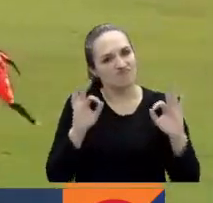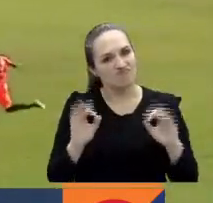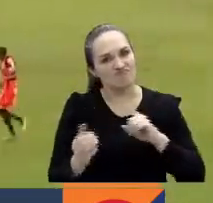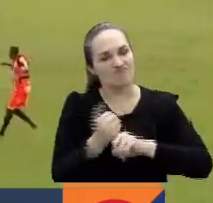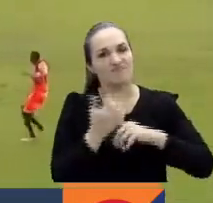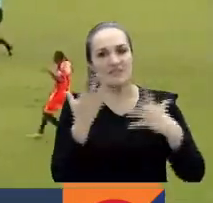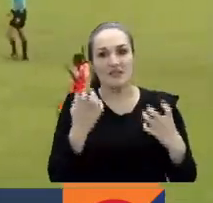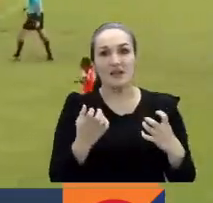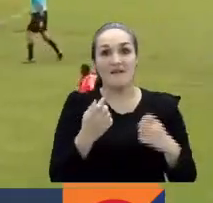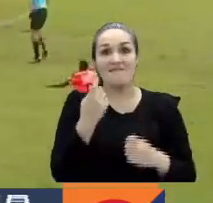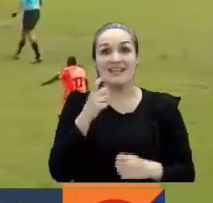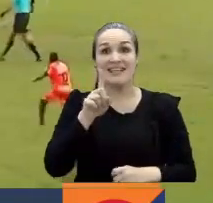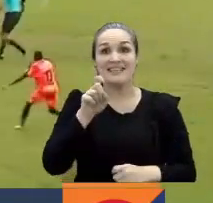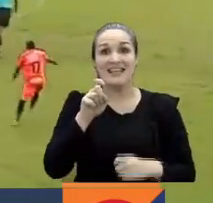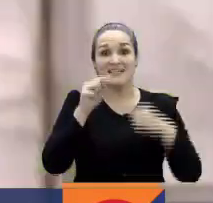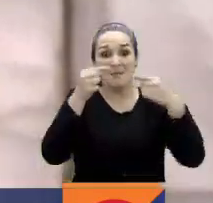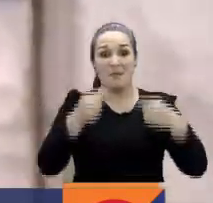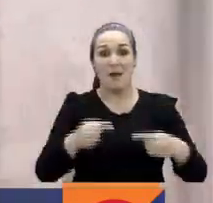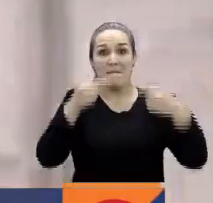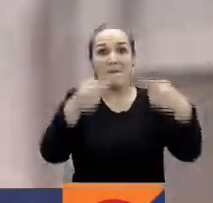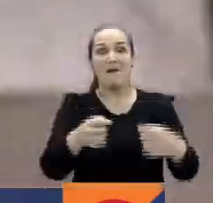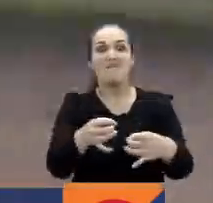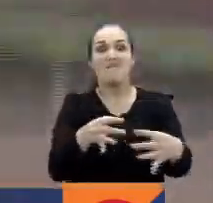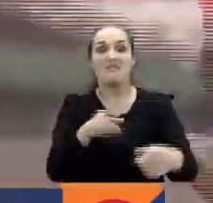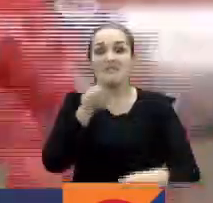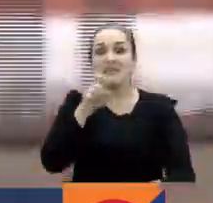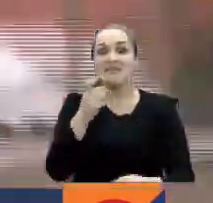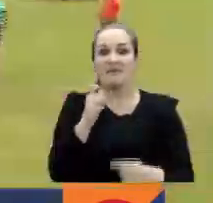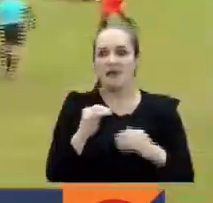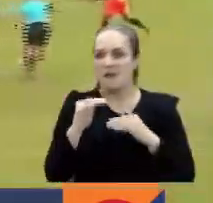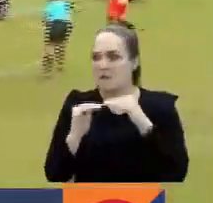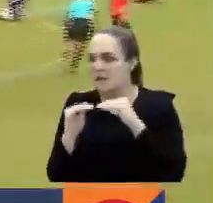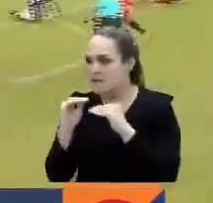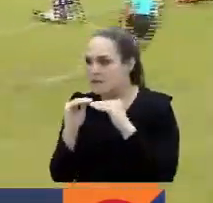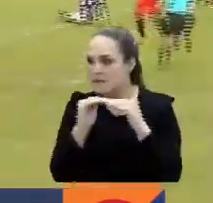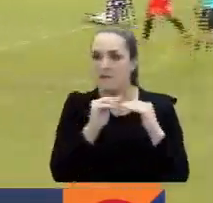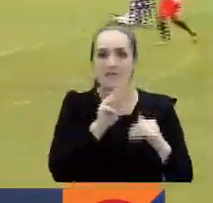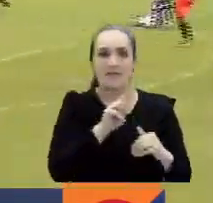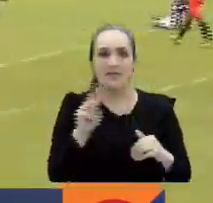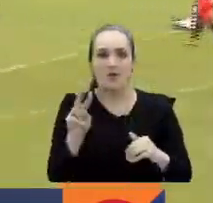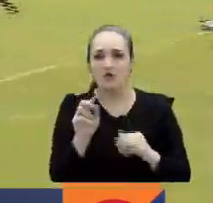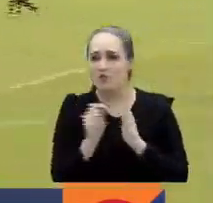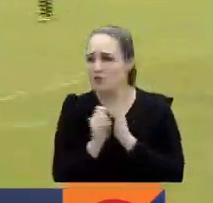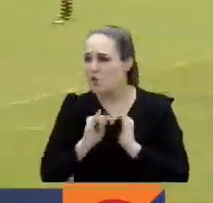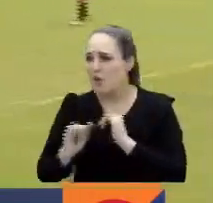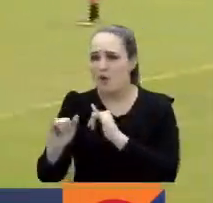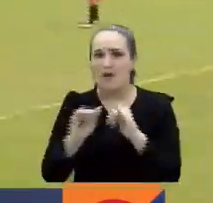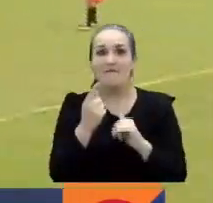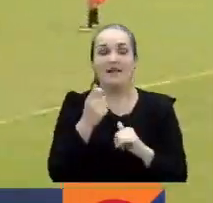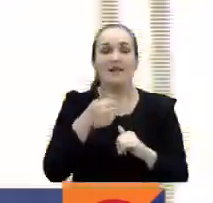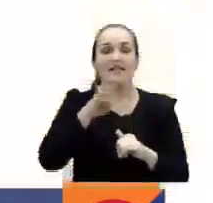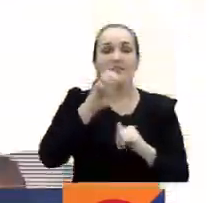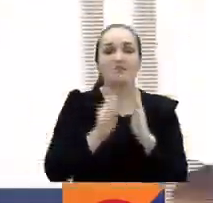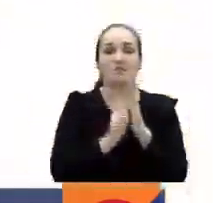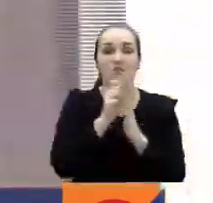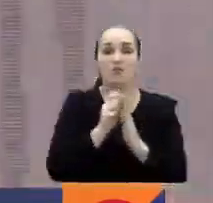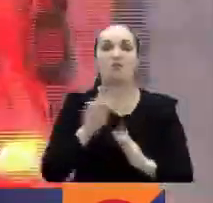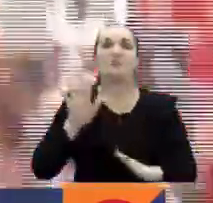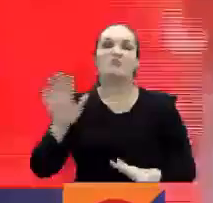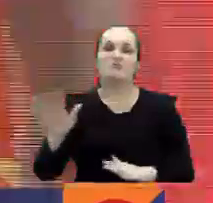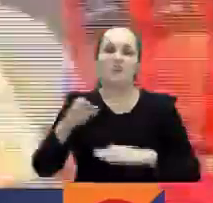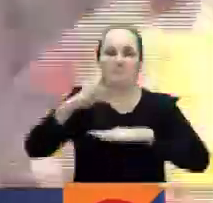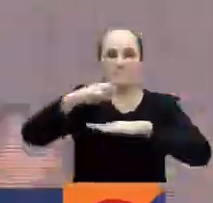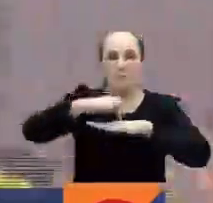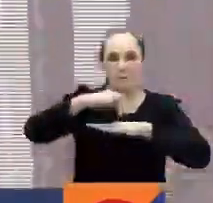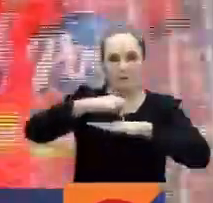para definir los aspirantes al título y con 5 equipos igualados en 22 puntos y 18 por jugar, Patriotas, Jaguares, Cortuluá y Cali son